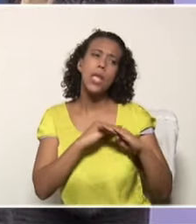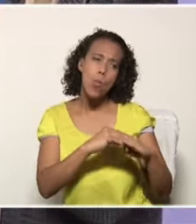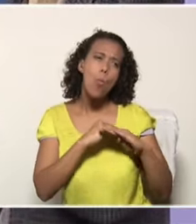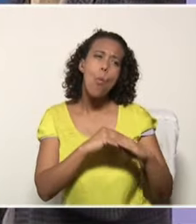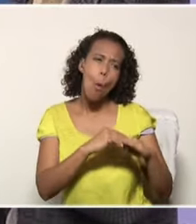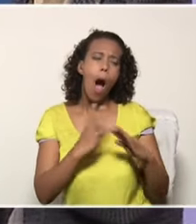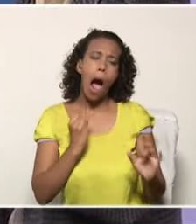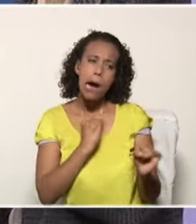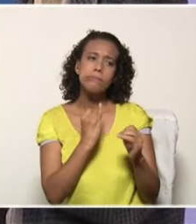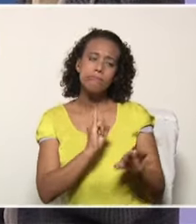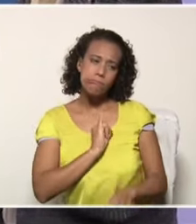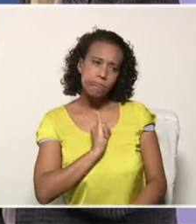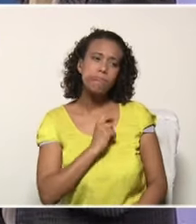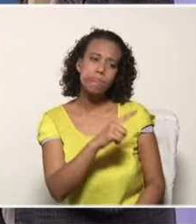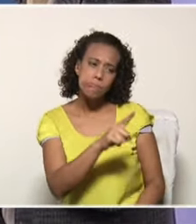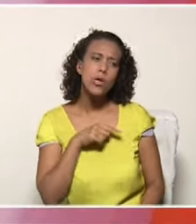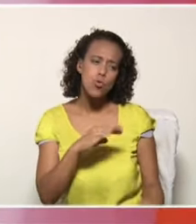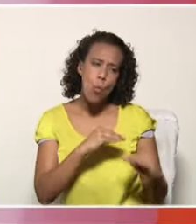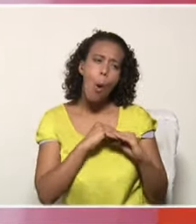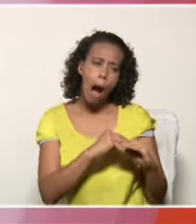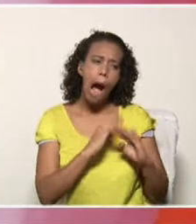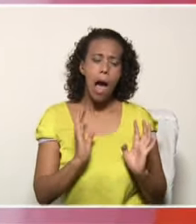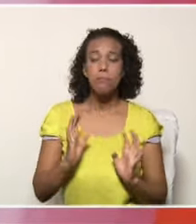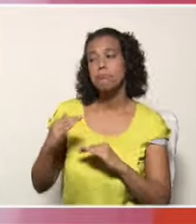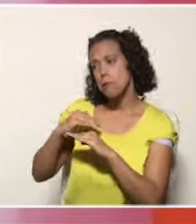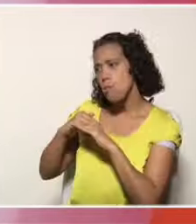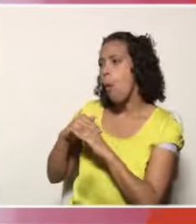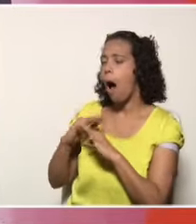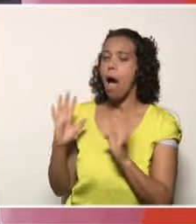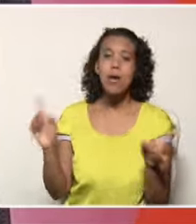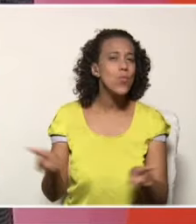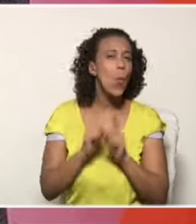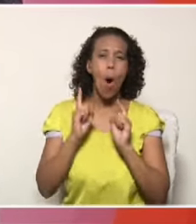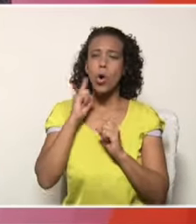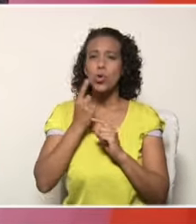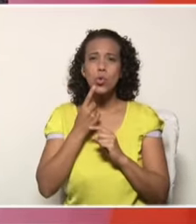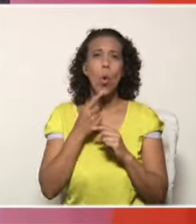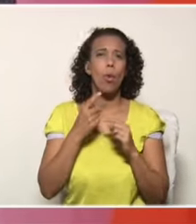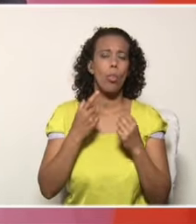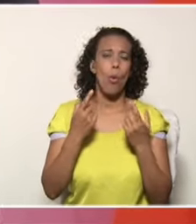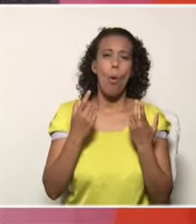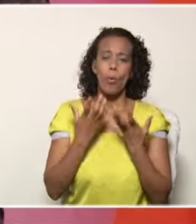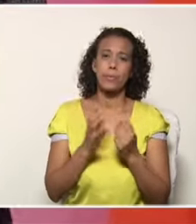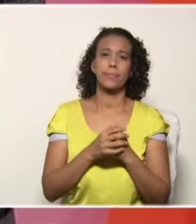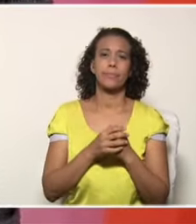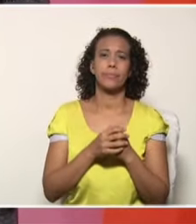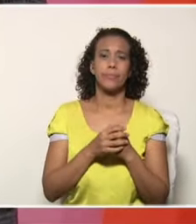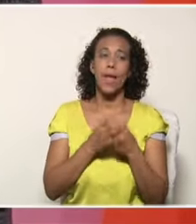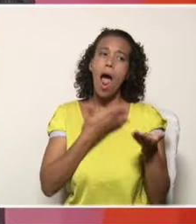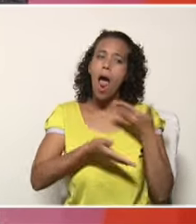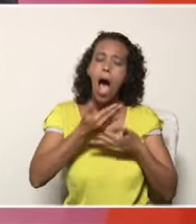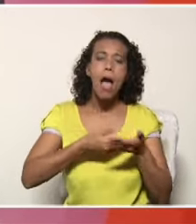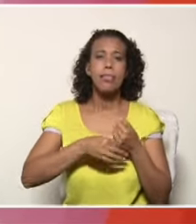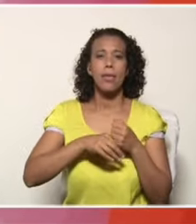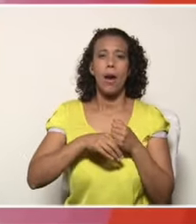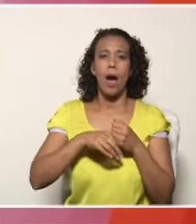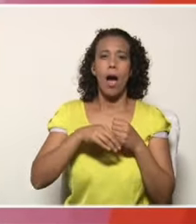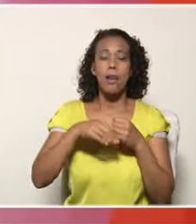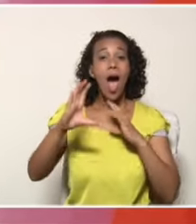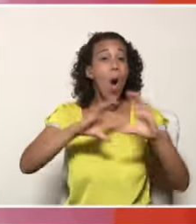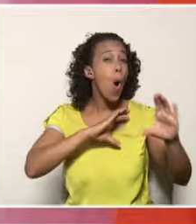me identifico con la otra persona. Entonces, cuando estoy, digamos, empático con la otra persona,